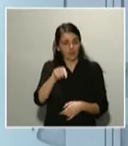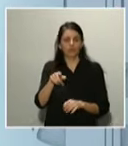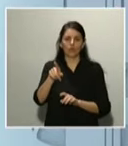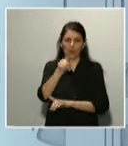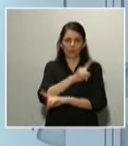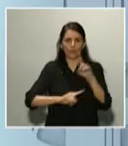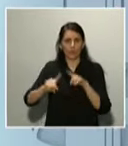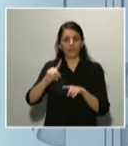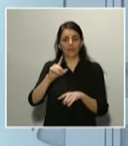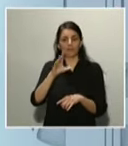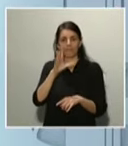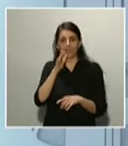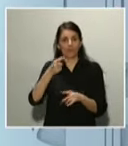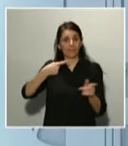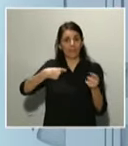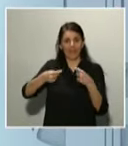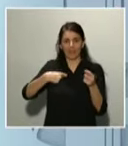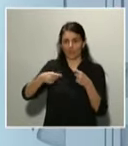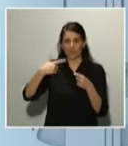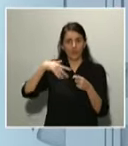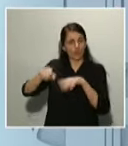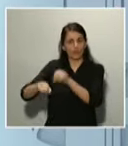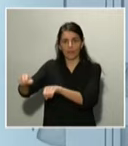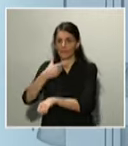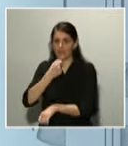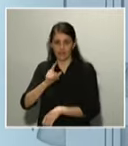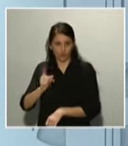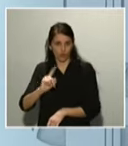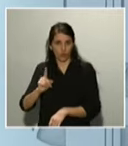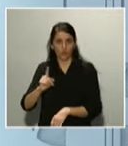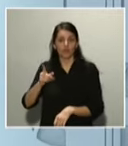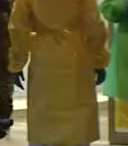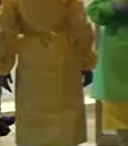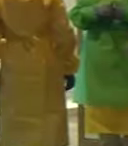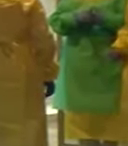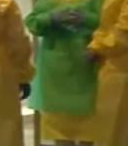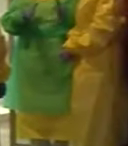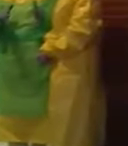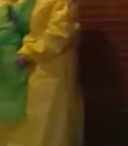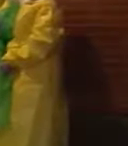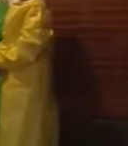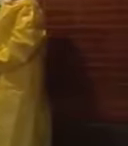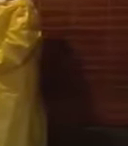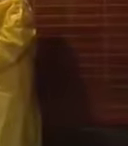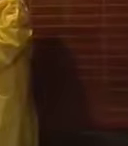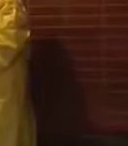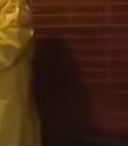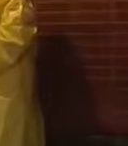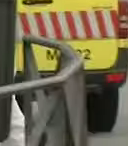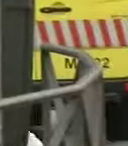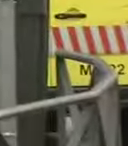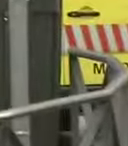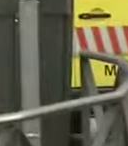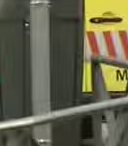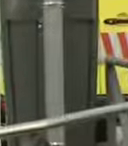al mercado. Los equipos de protección a nivel global han sido durante mucho tiempo muy escasos. Es evidente que están mucho más expuestos